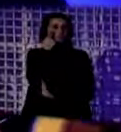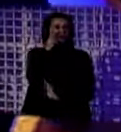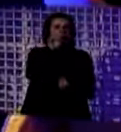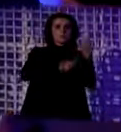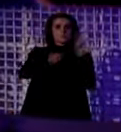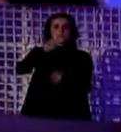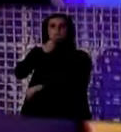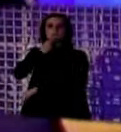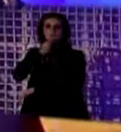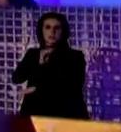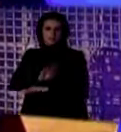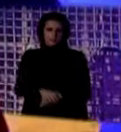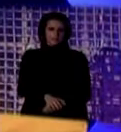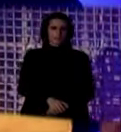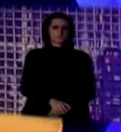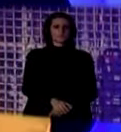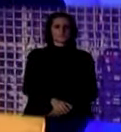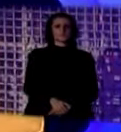Las